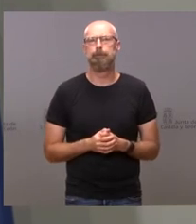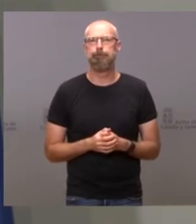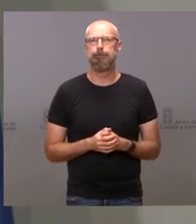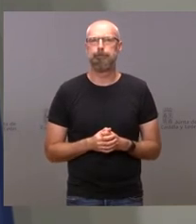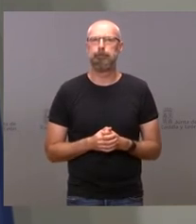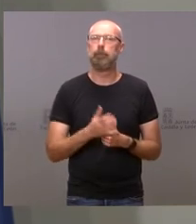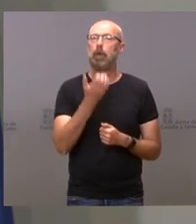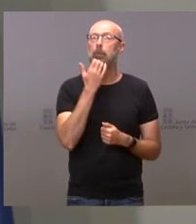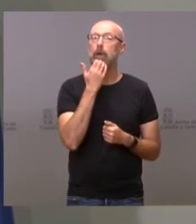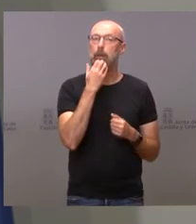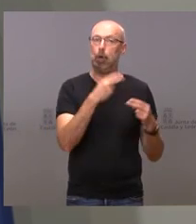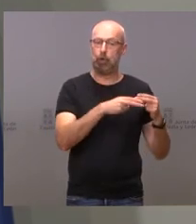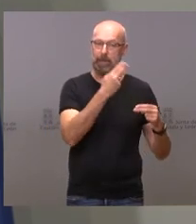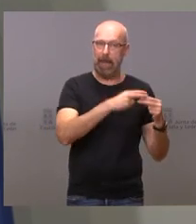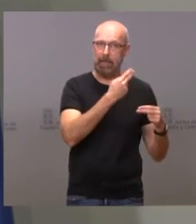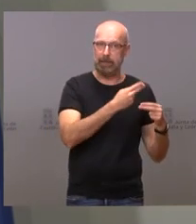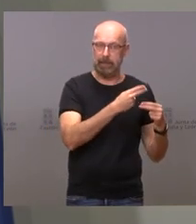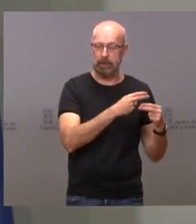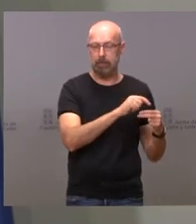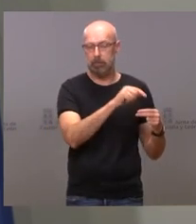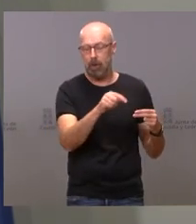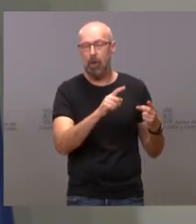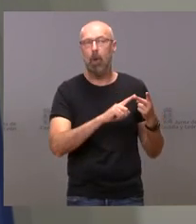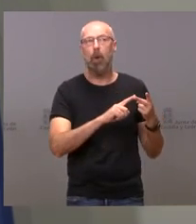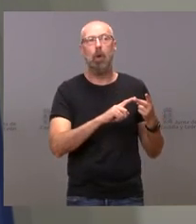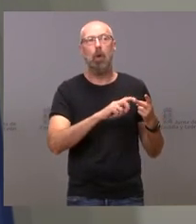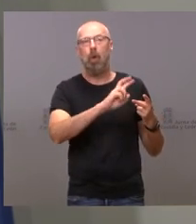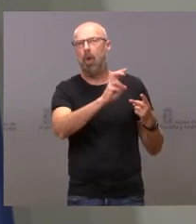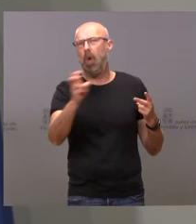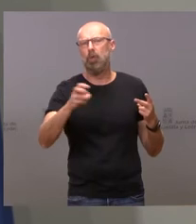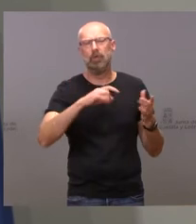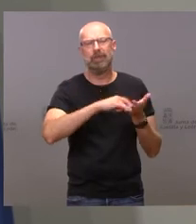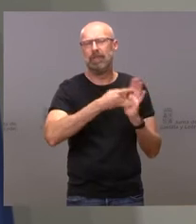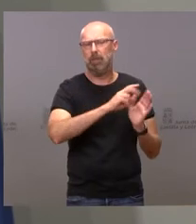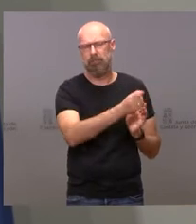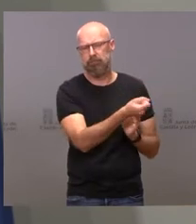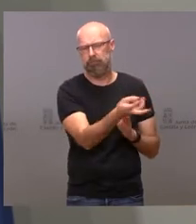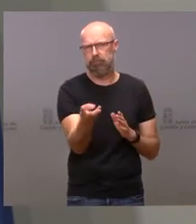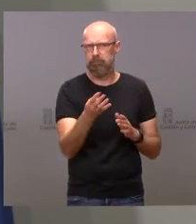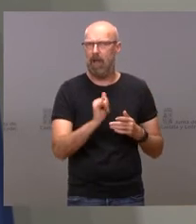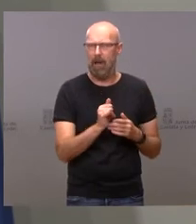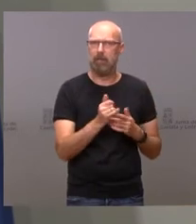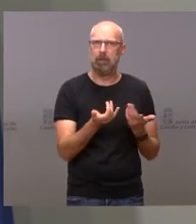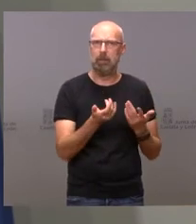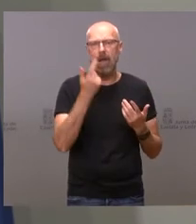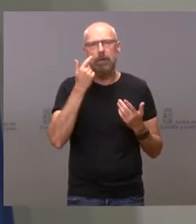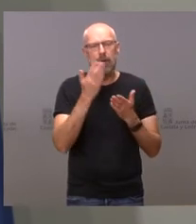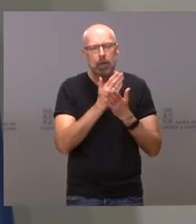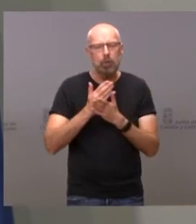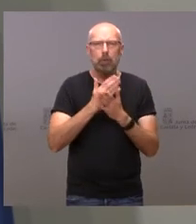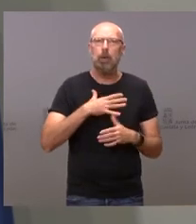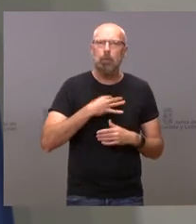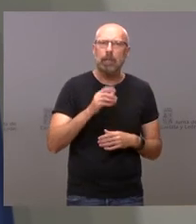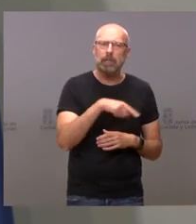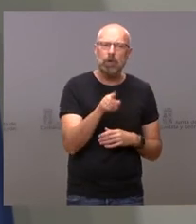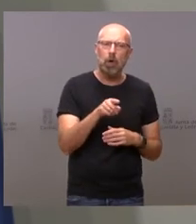desde el taxi hasta otro tipo de transportes que se pueden barajar estas opciones, pero hay que ver si esto es posible, quién se hace cargo, cómo se